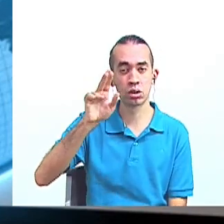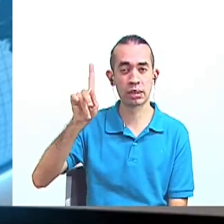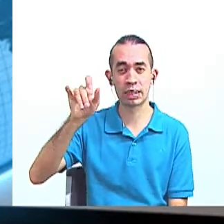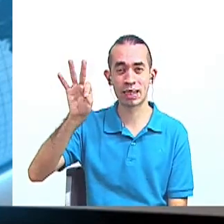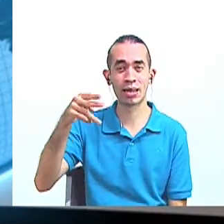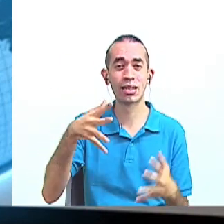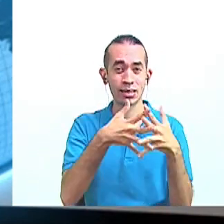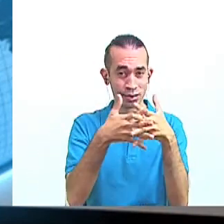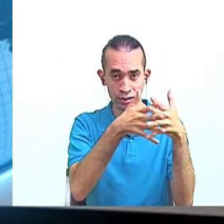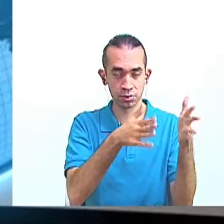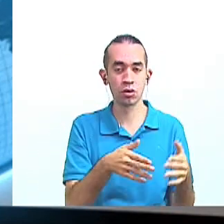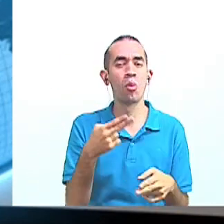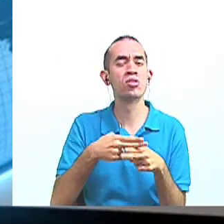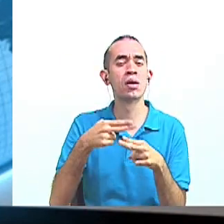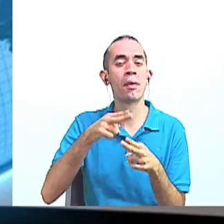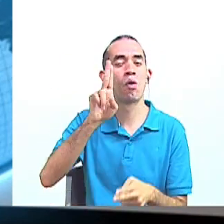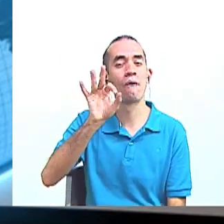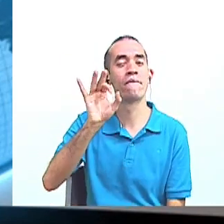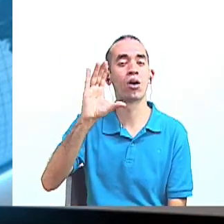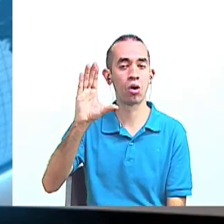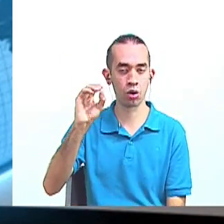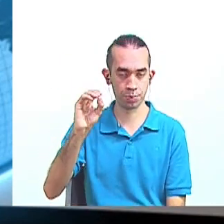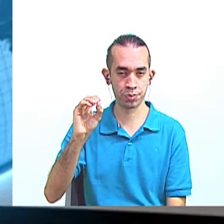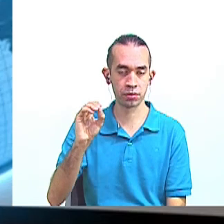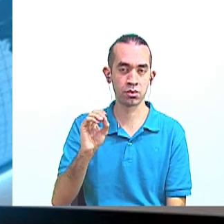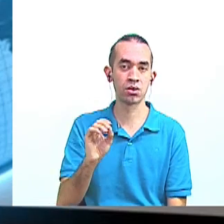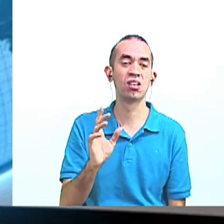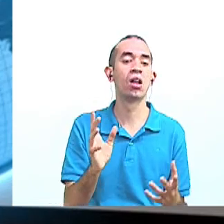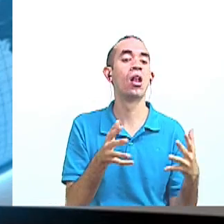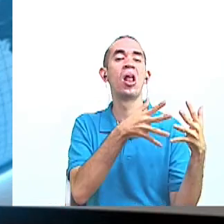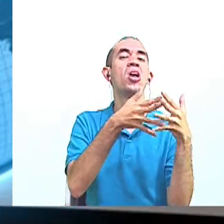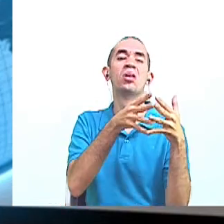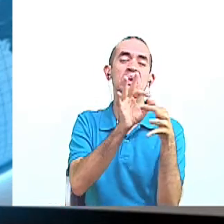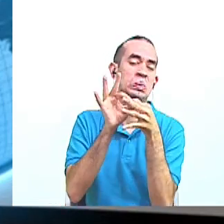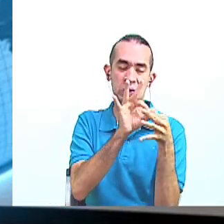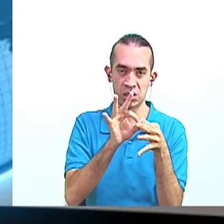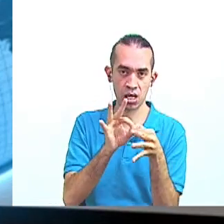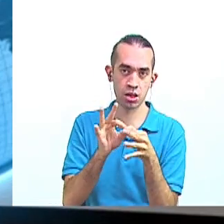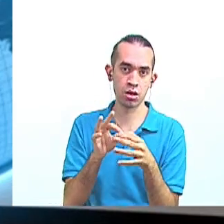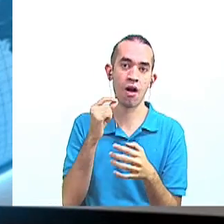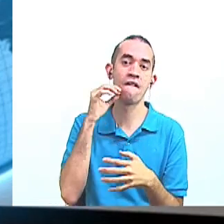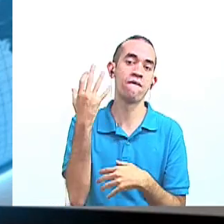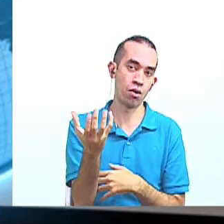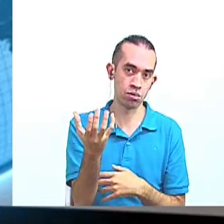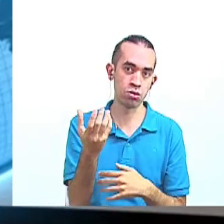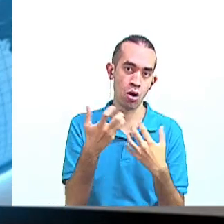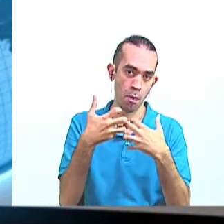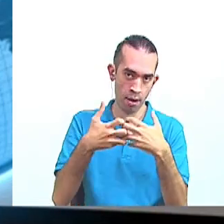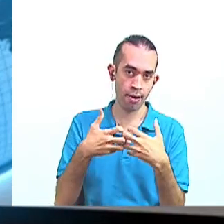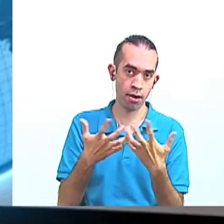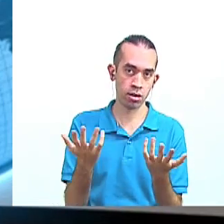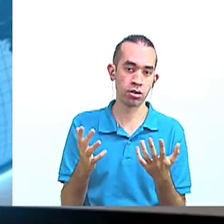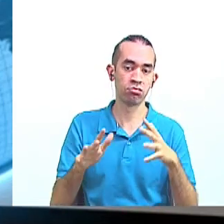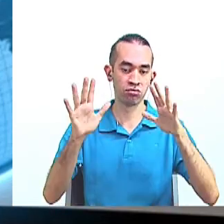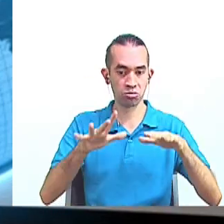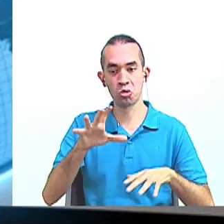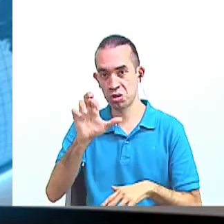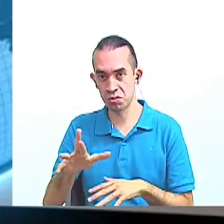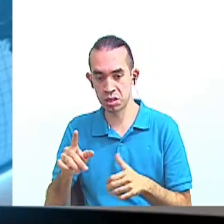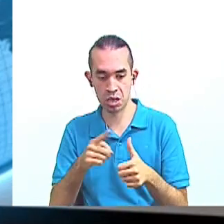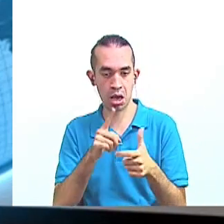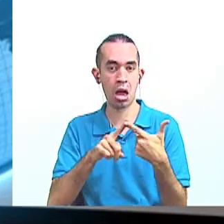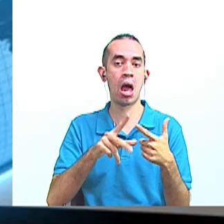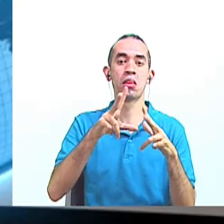se llamaba? La United Fruit Company, que estaba presente no solamente en Costa Rica, sino en Nicaragua,